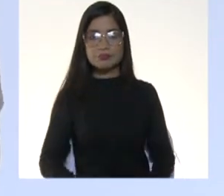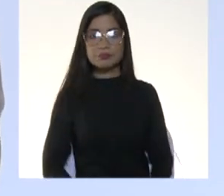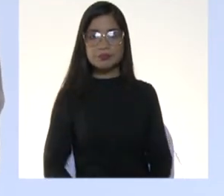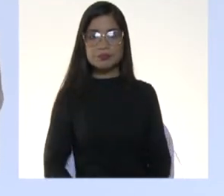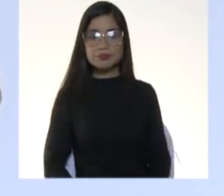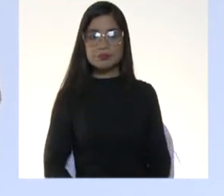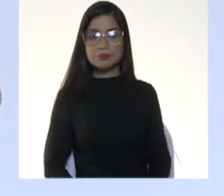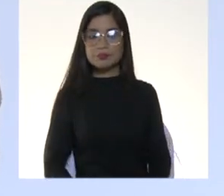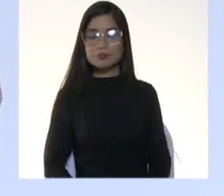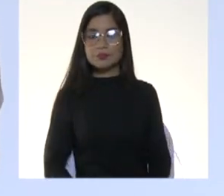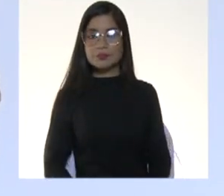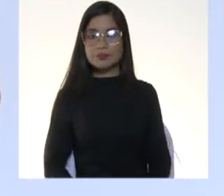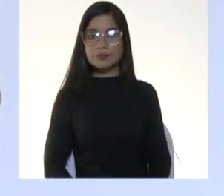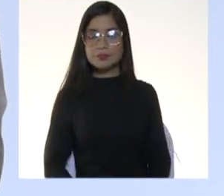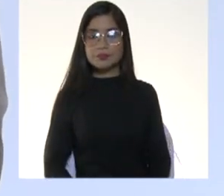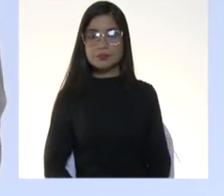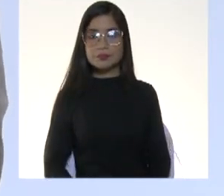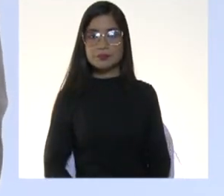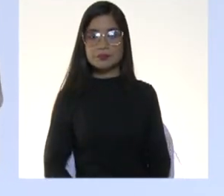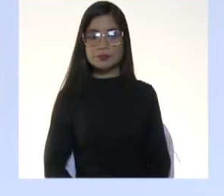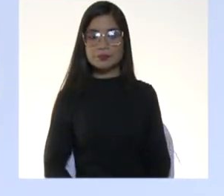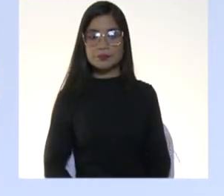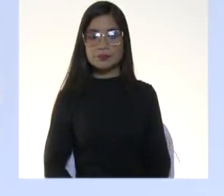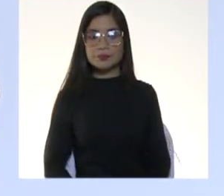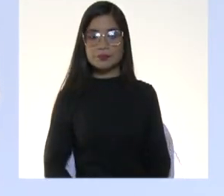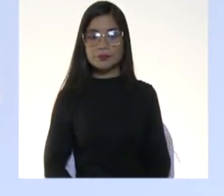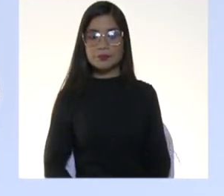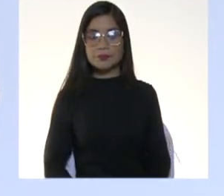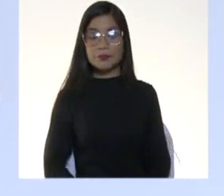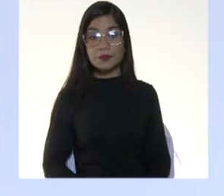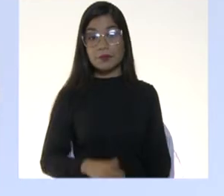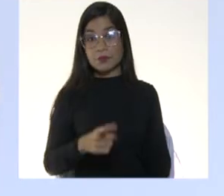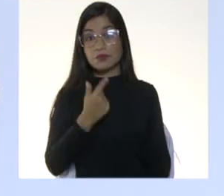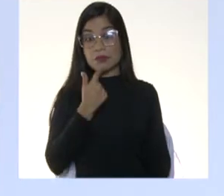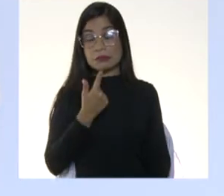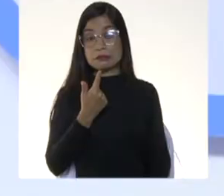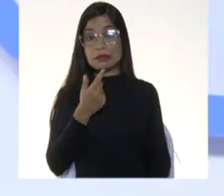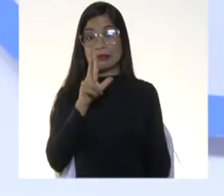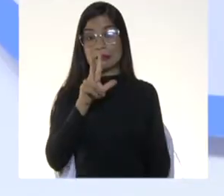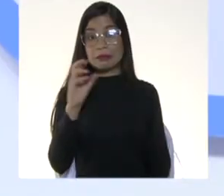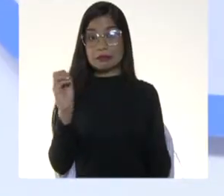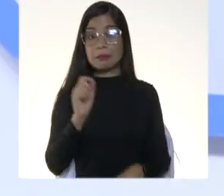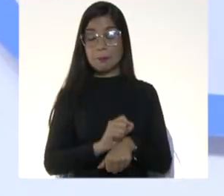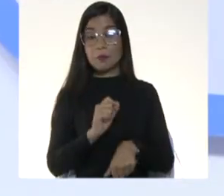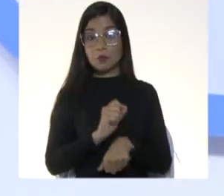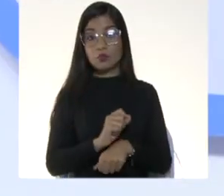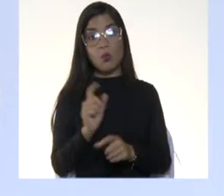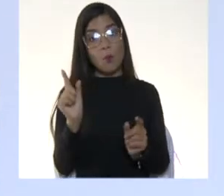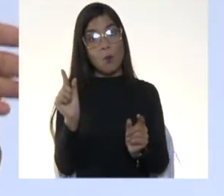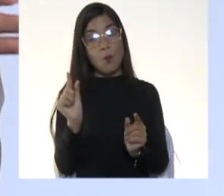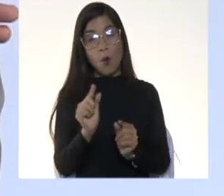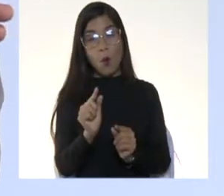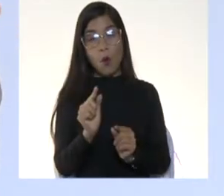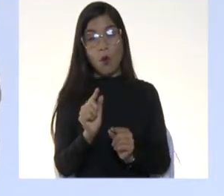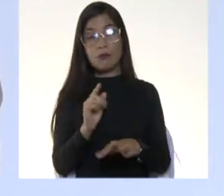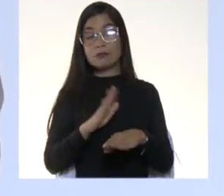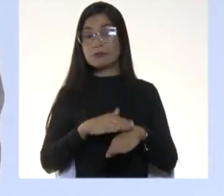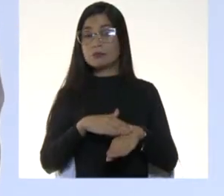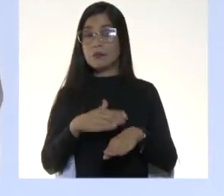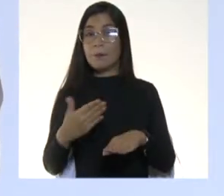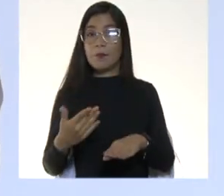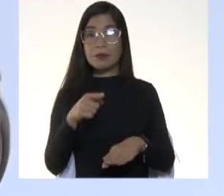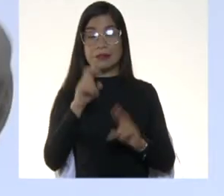no es solamente asumir, por eso decía que media hora es poco, porque estos son temas que, bueno, que no solamente son relativos